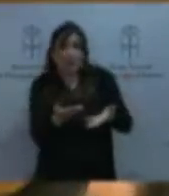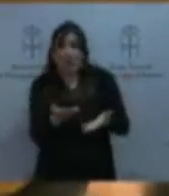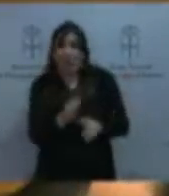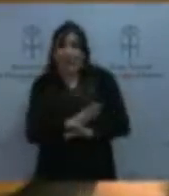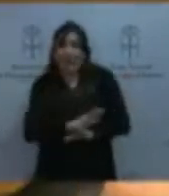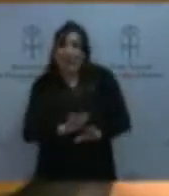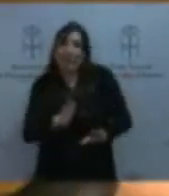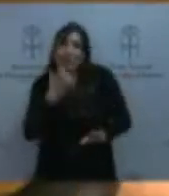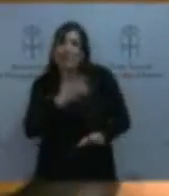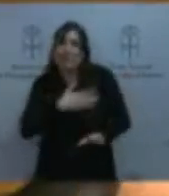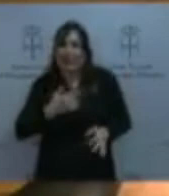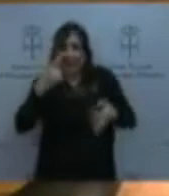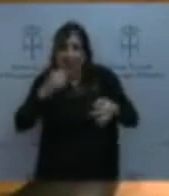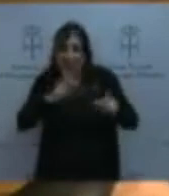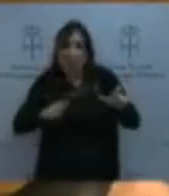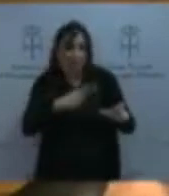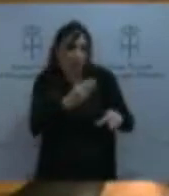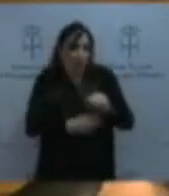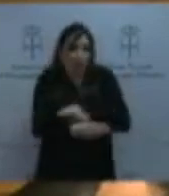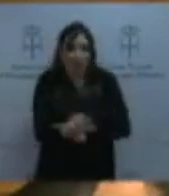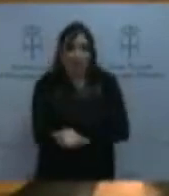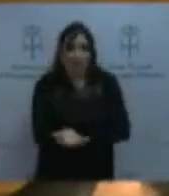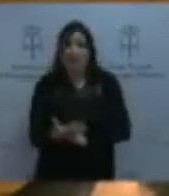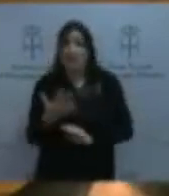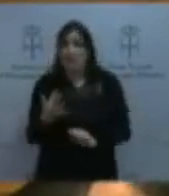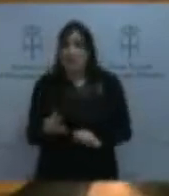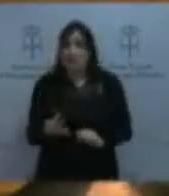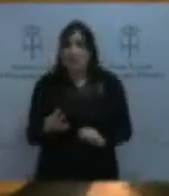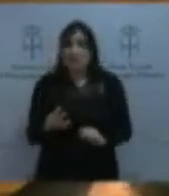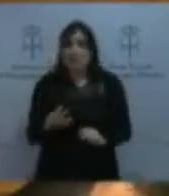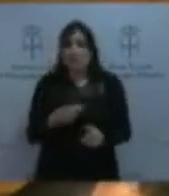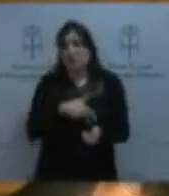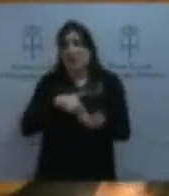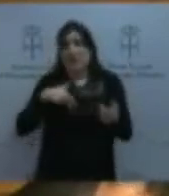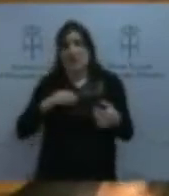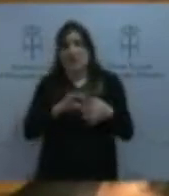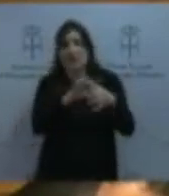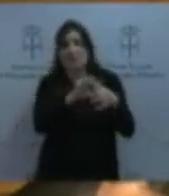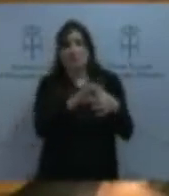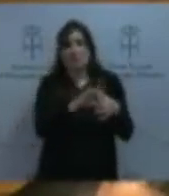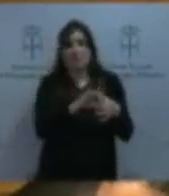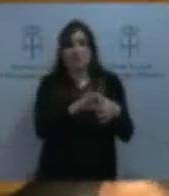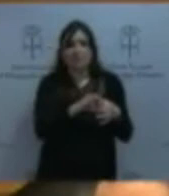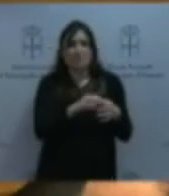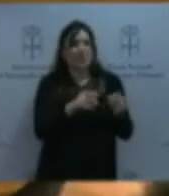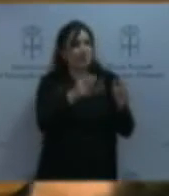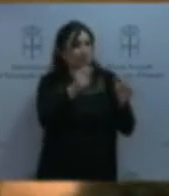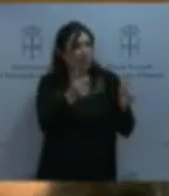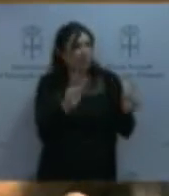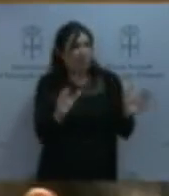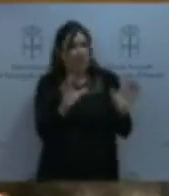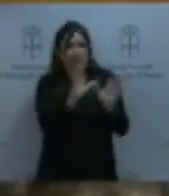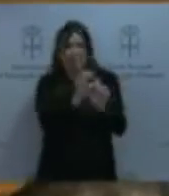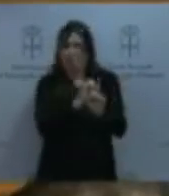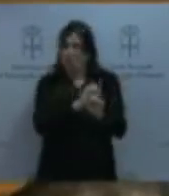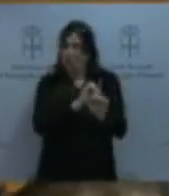y respecto a, en fin, esa exposición poco caótica, como siempre, o muy caótica, que usted ha hecho, aquí ya